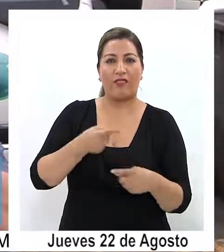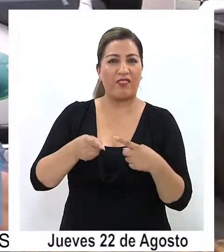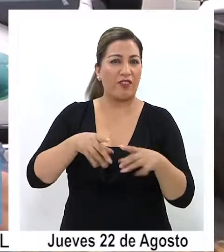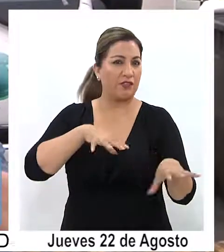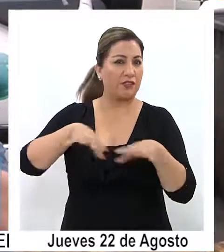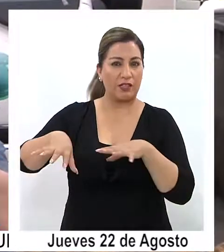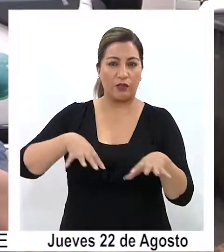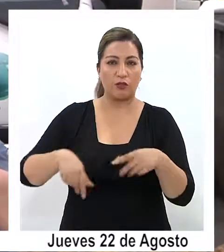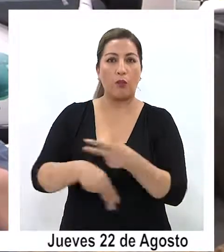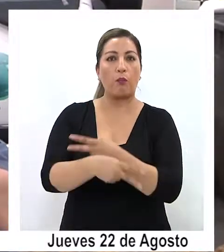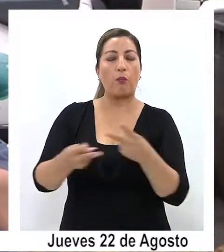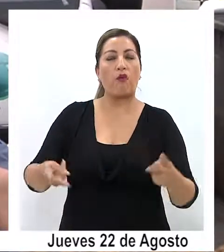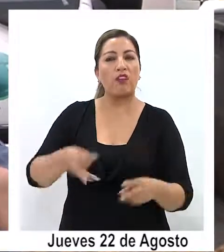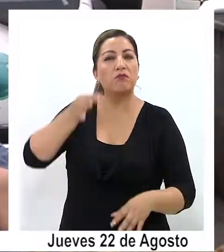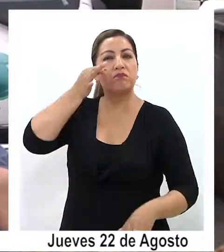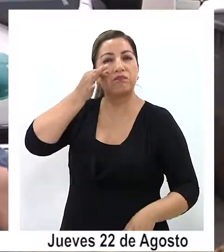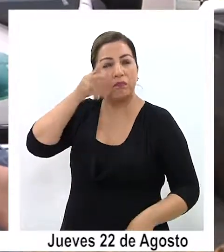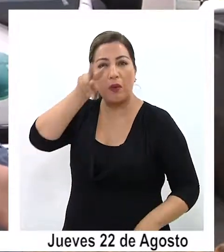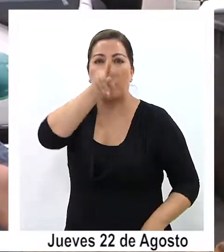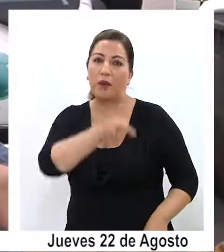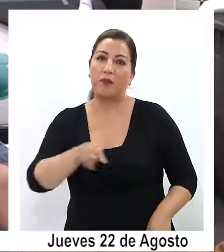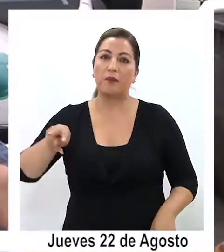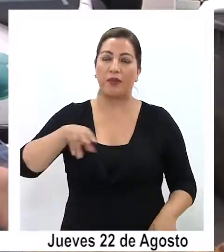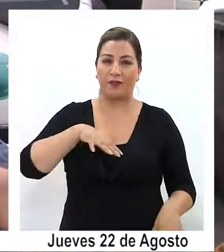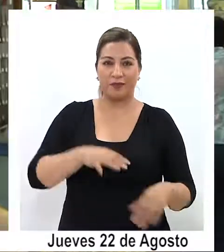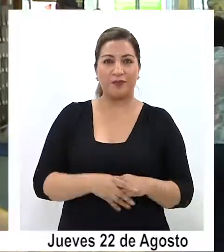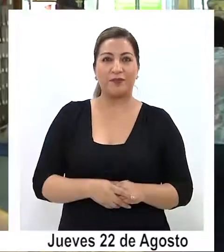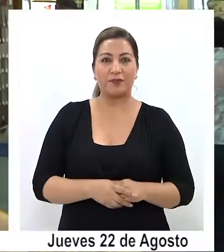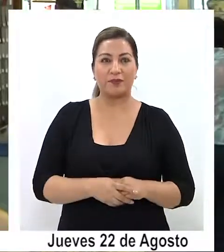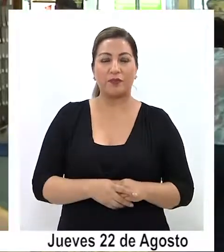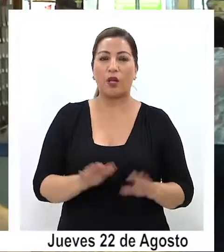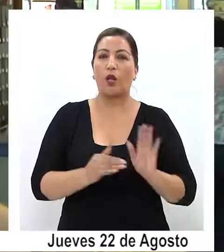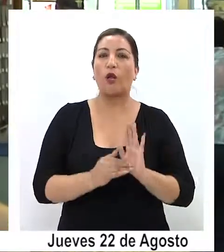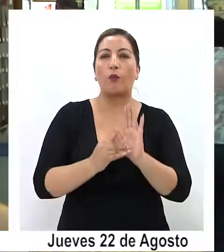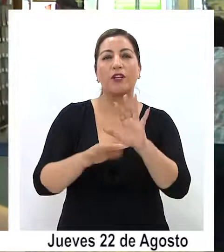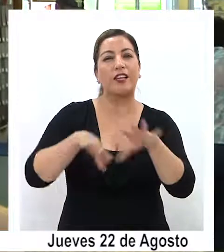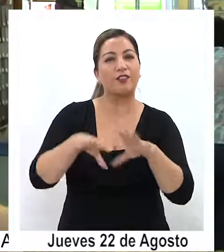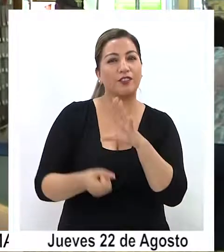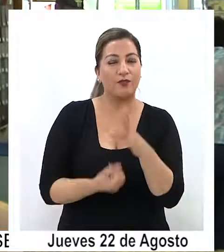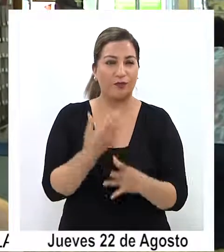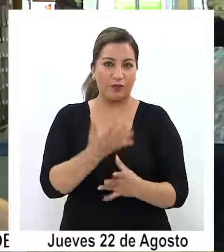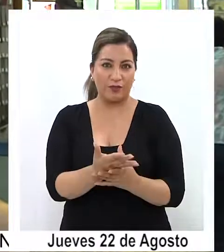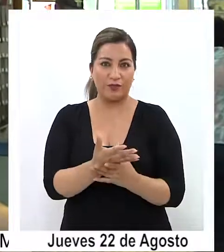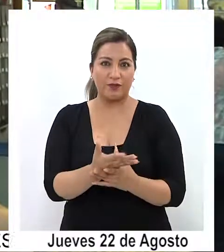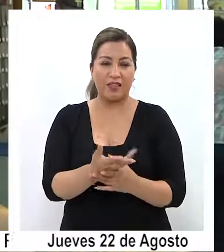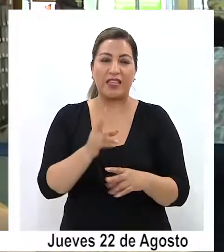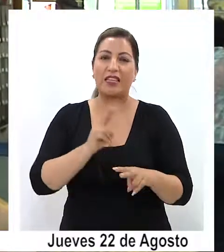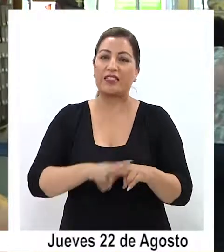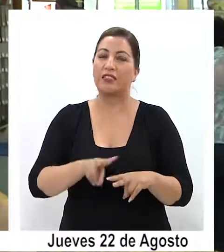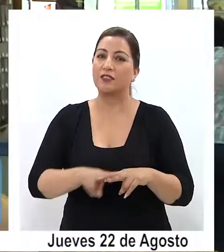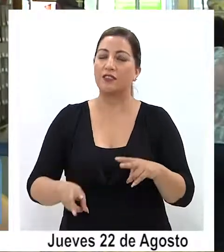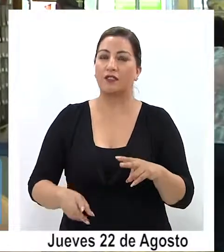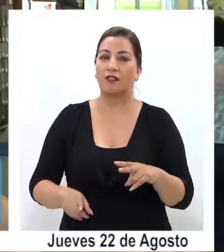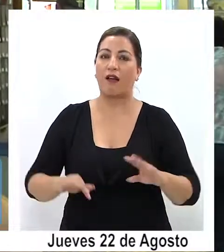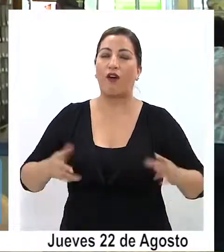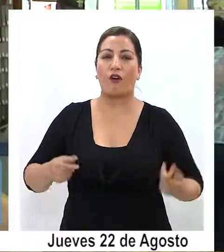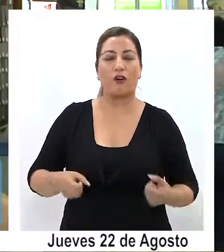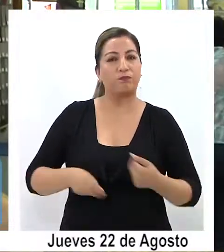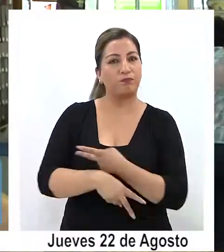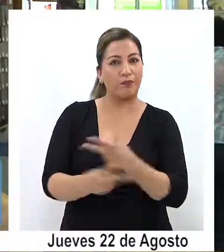distintas cosas para que el público se vaya relacionando con nuestros proveedores. Ellos muestran un poco las novedades que se han estado sacando al mercado,